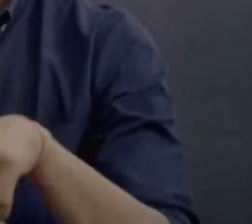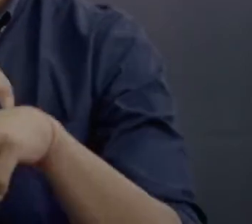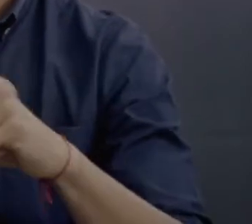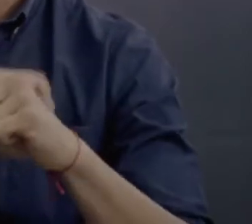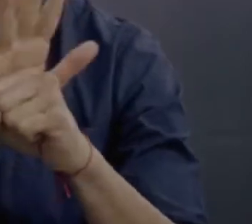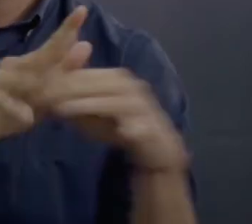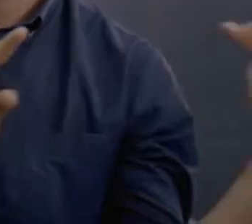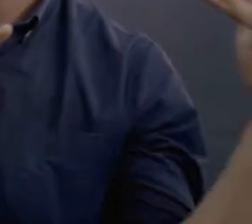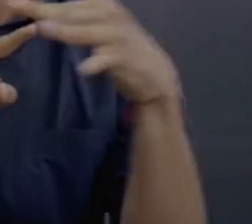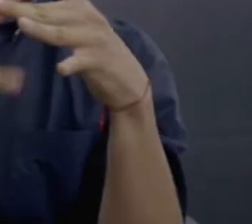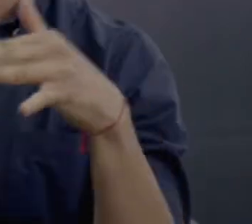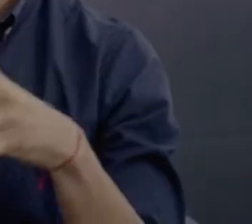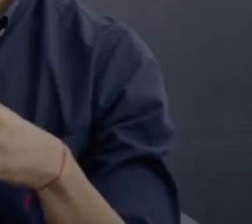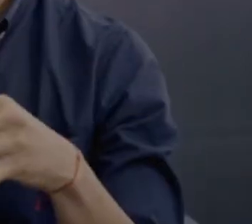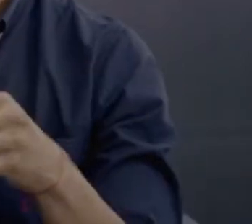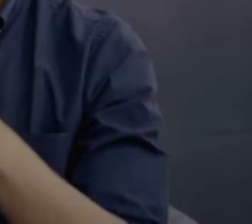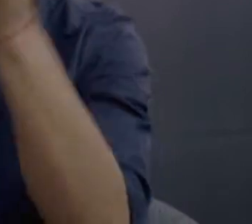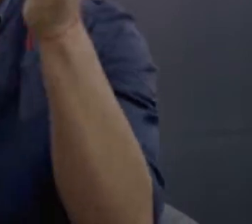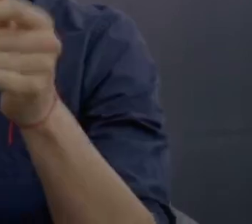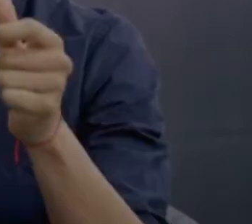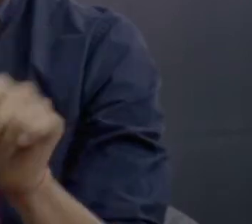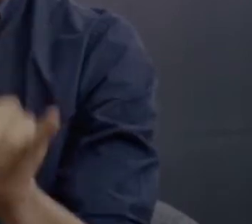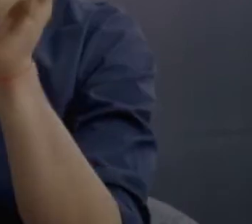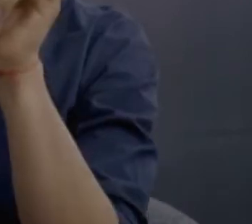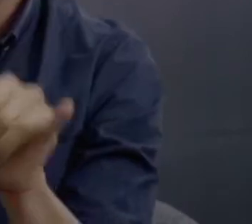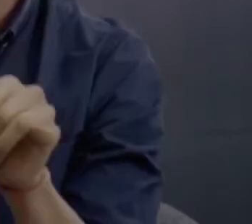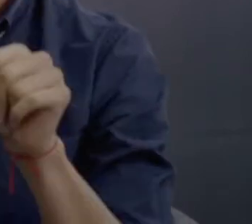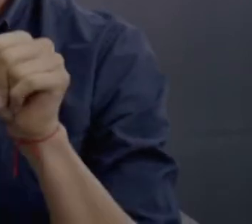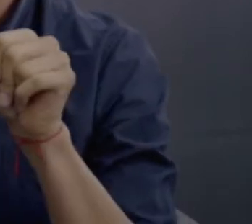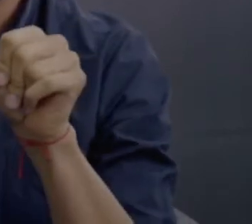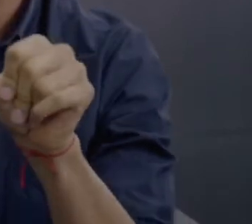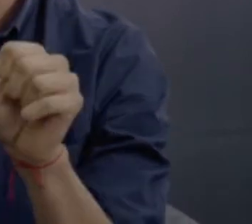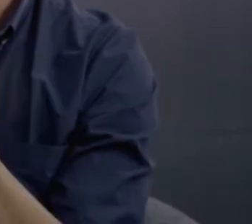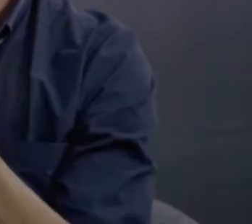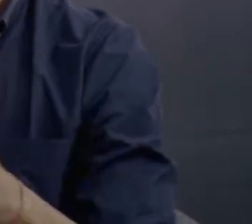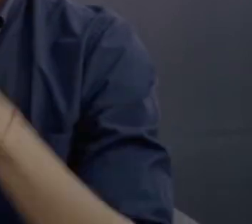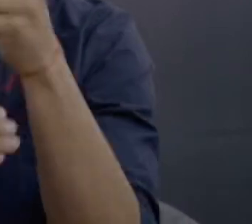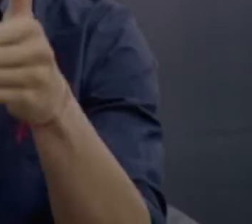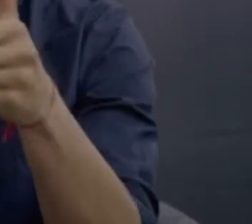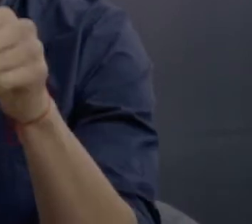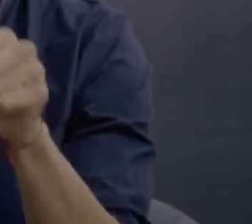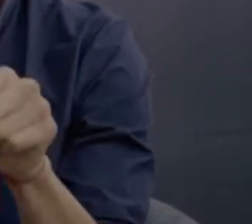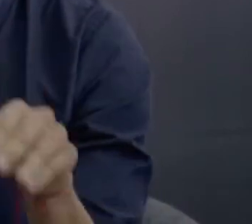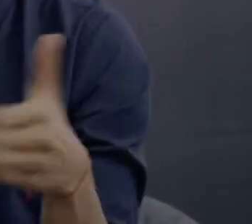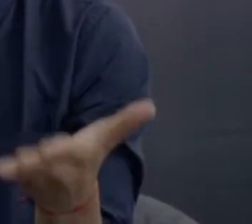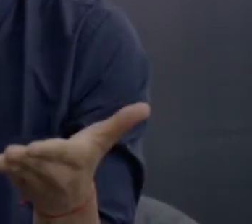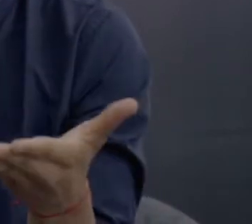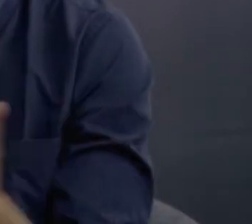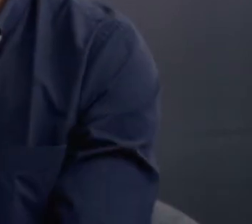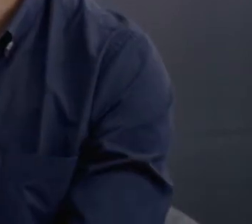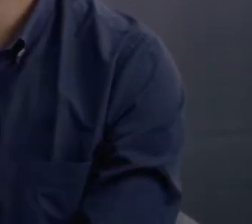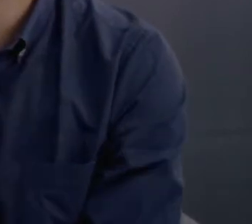¿De qué manera se pudo garantizar que el equipo humano del canal mantuviera su trabajo?